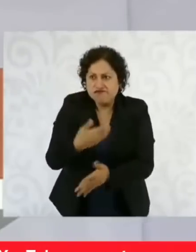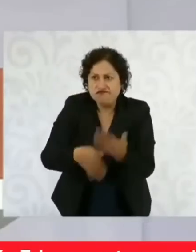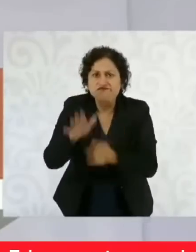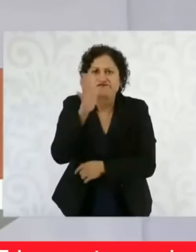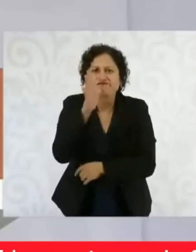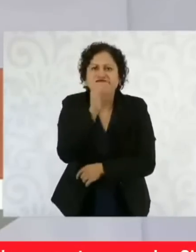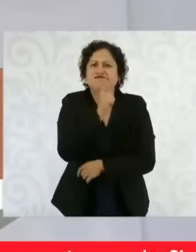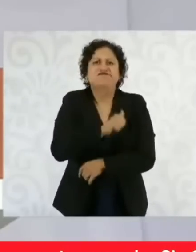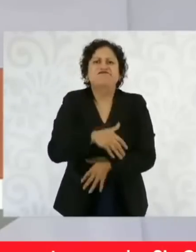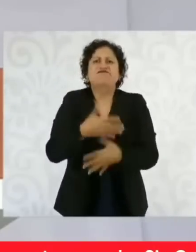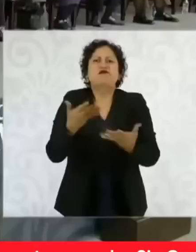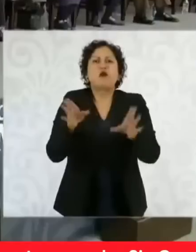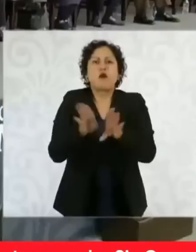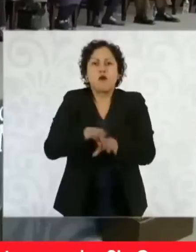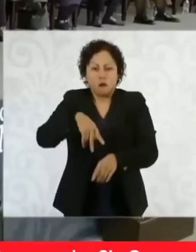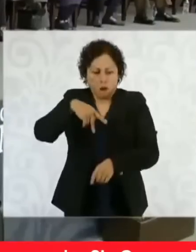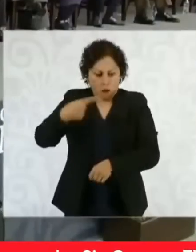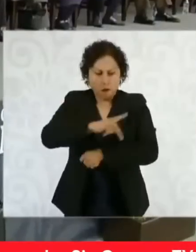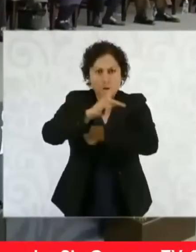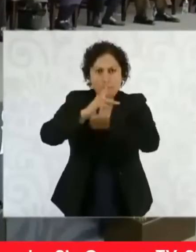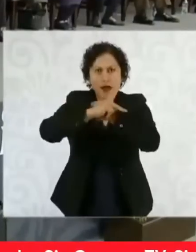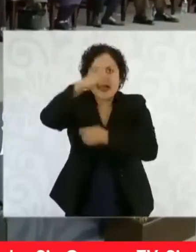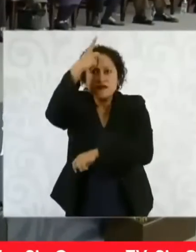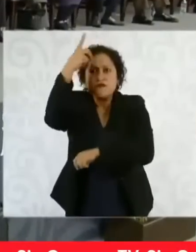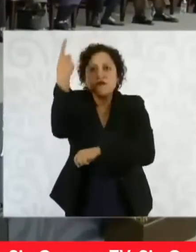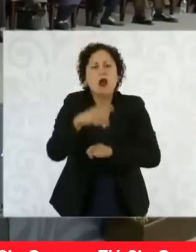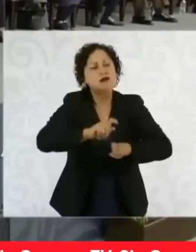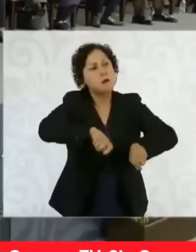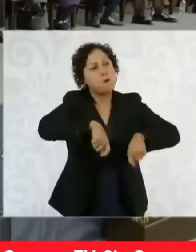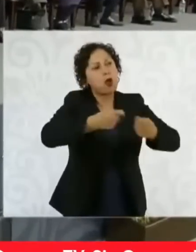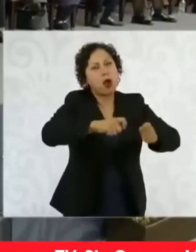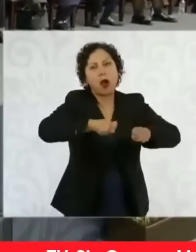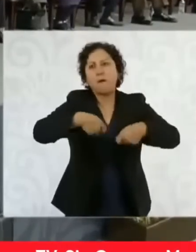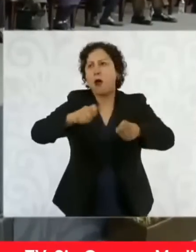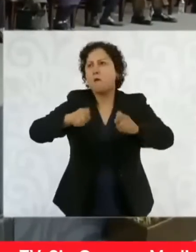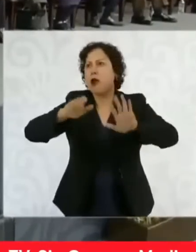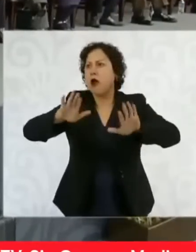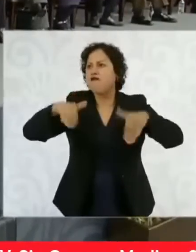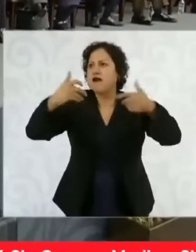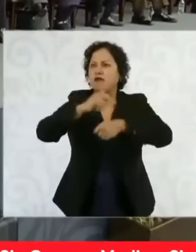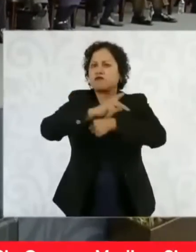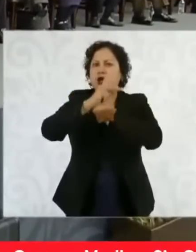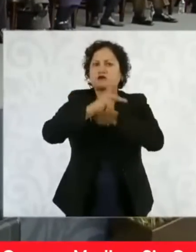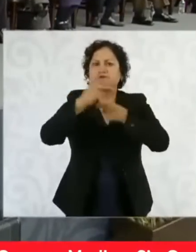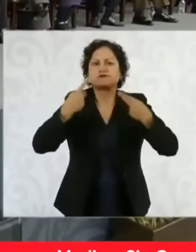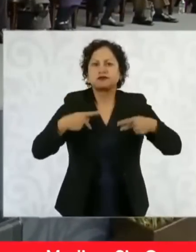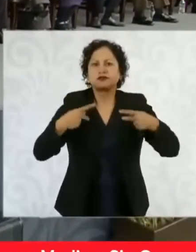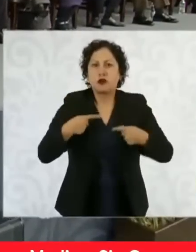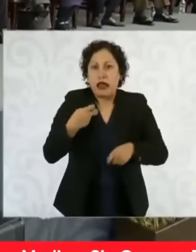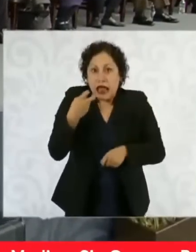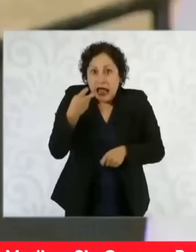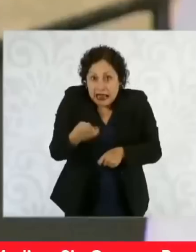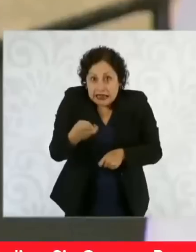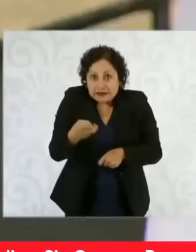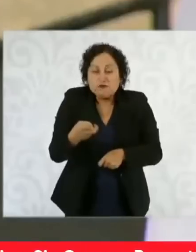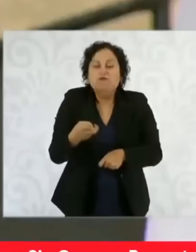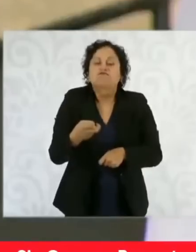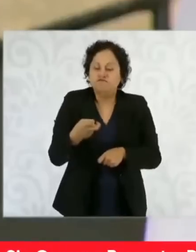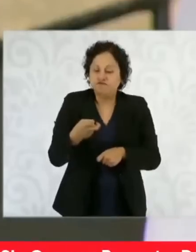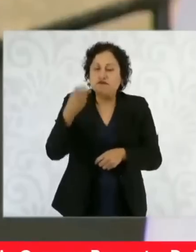y la entrega de bienes nacionales, amistades y extranjeros. Eso fue el